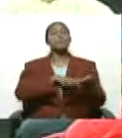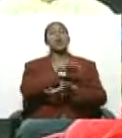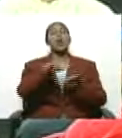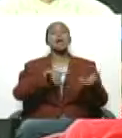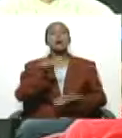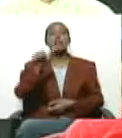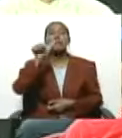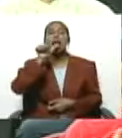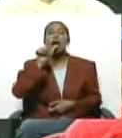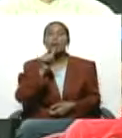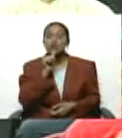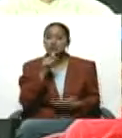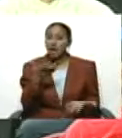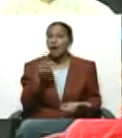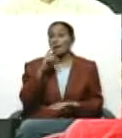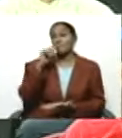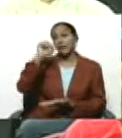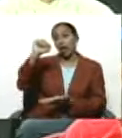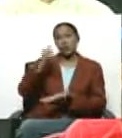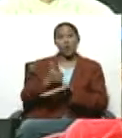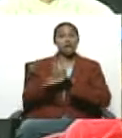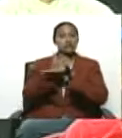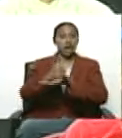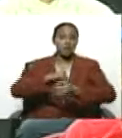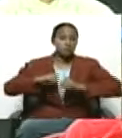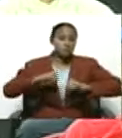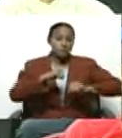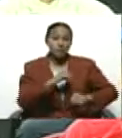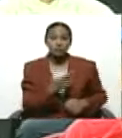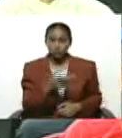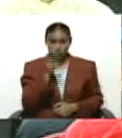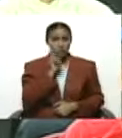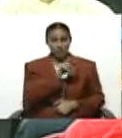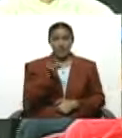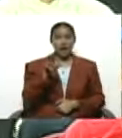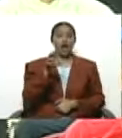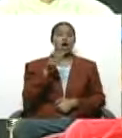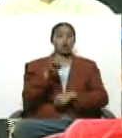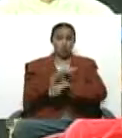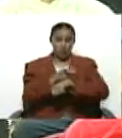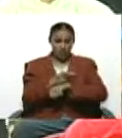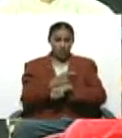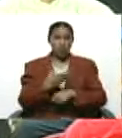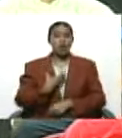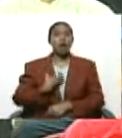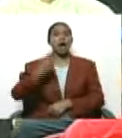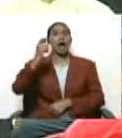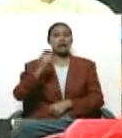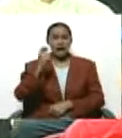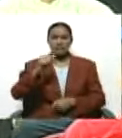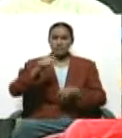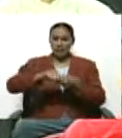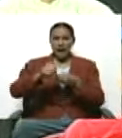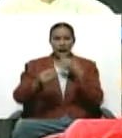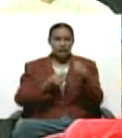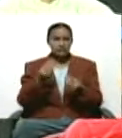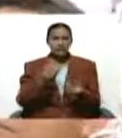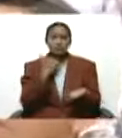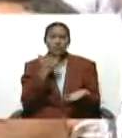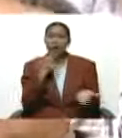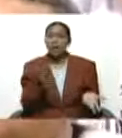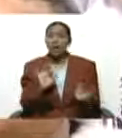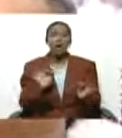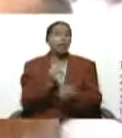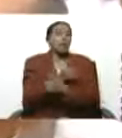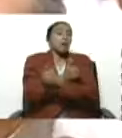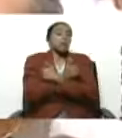el pecho al tema? Maduro. ¿Usted ve al gobernador o a un alcalde esto de San Francisco, de Maracaibo haciendo algo? No